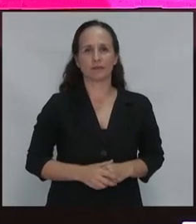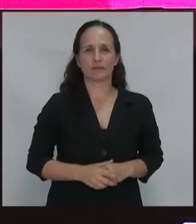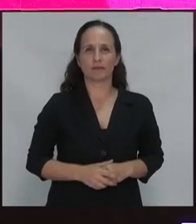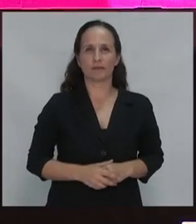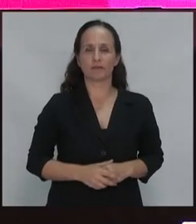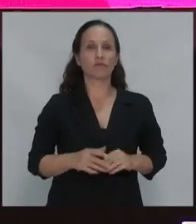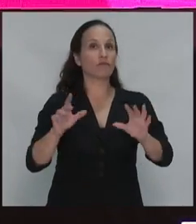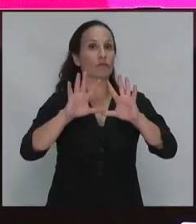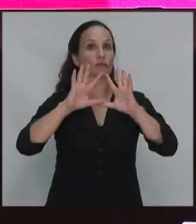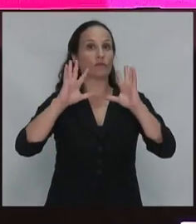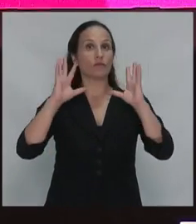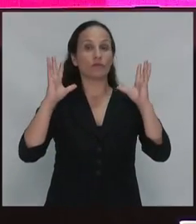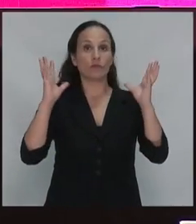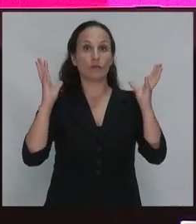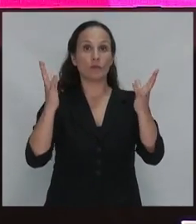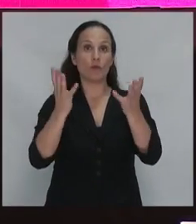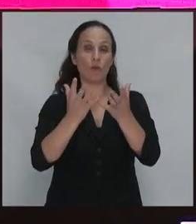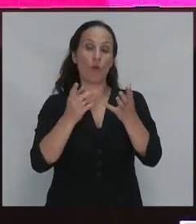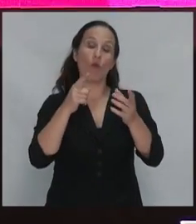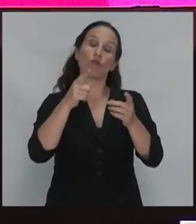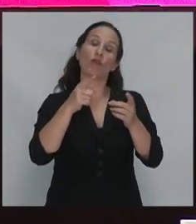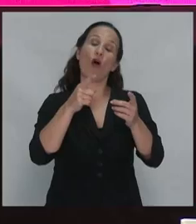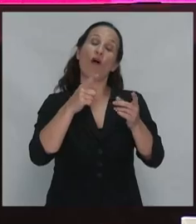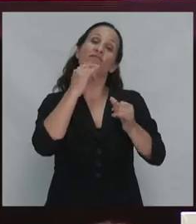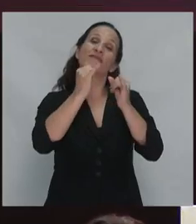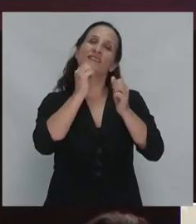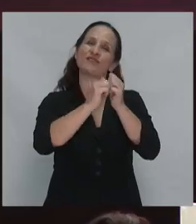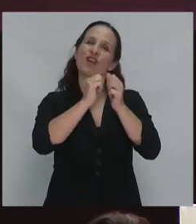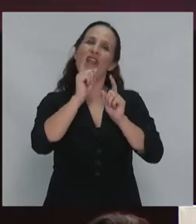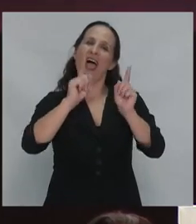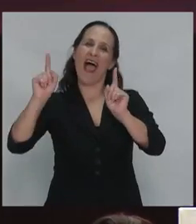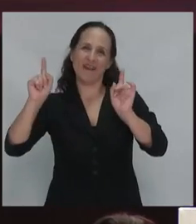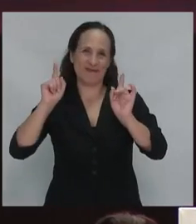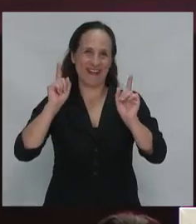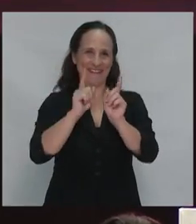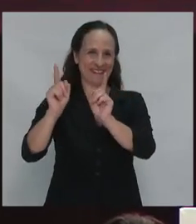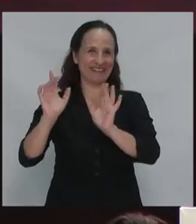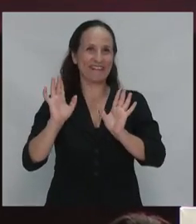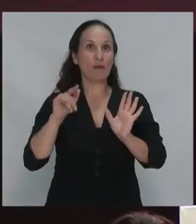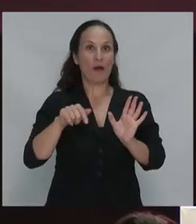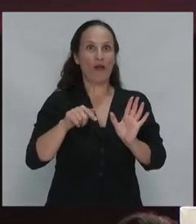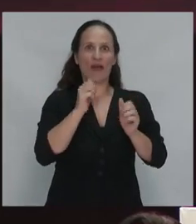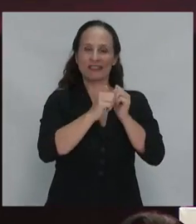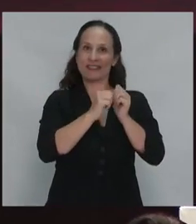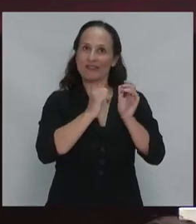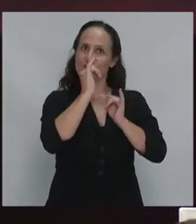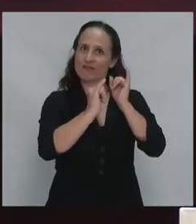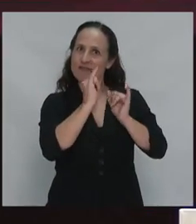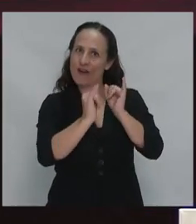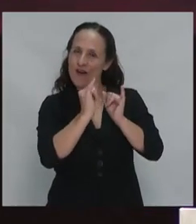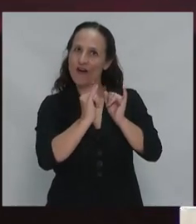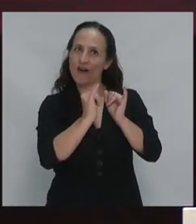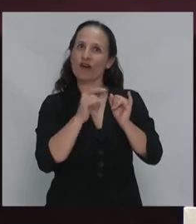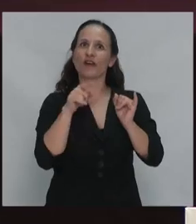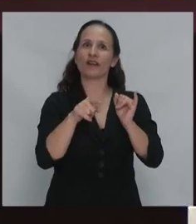el mundo puede caber en algunas pocas historias y esta es una historia en la que caben muchas de las